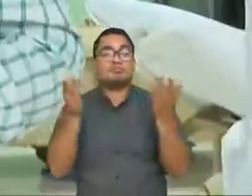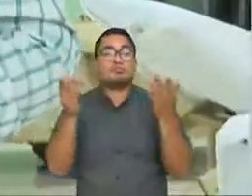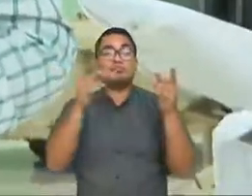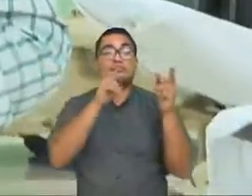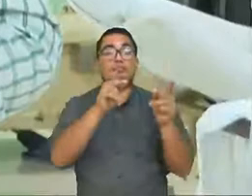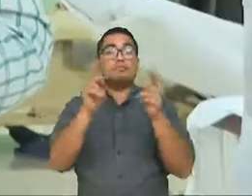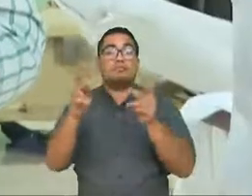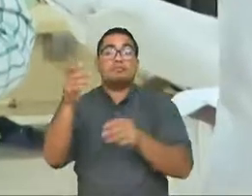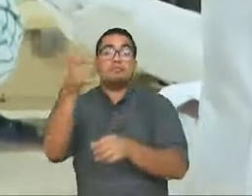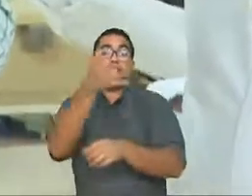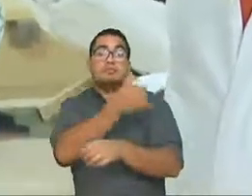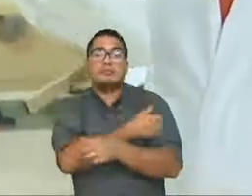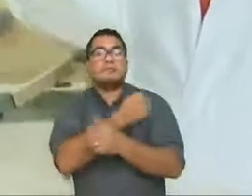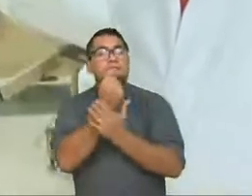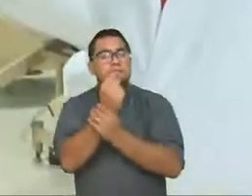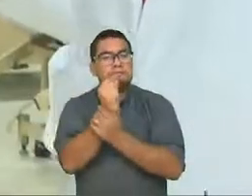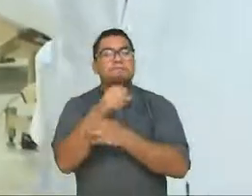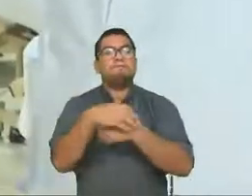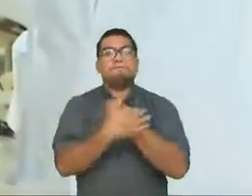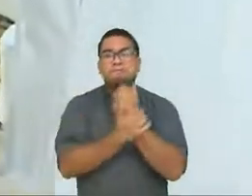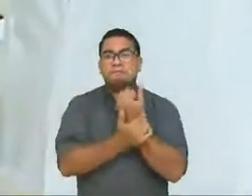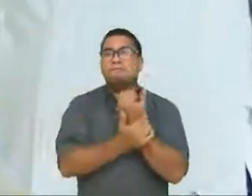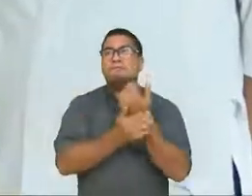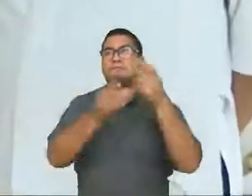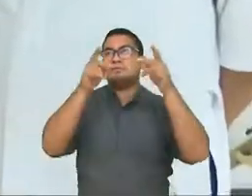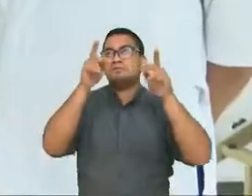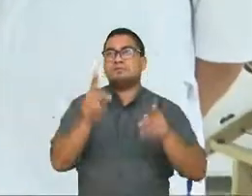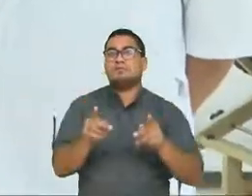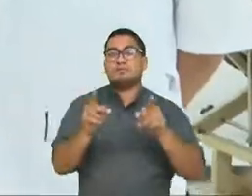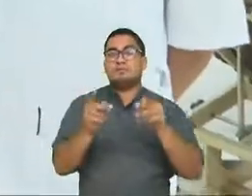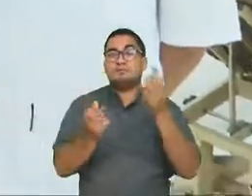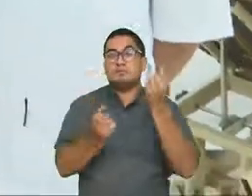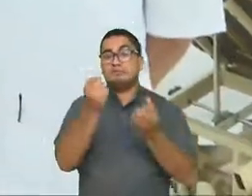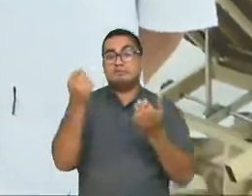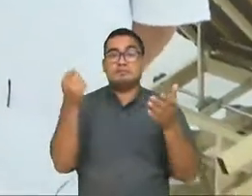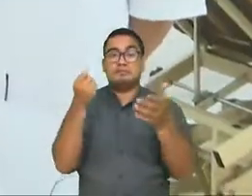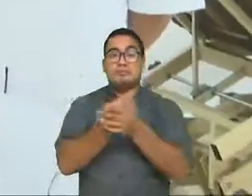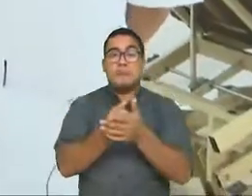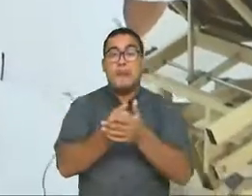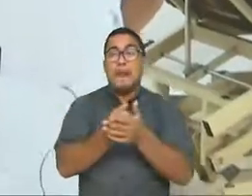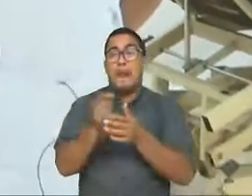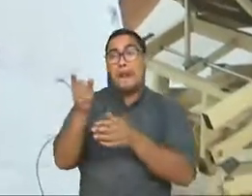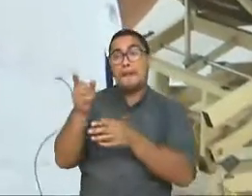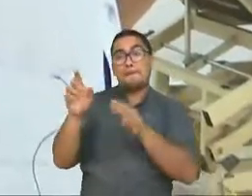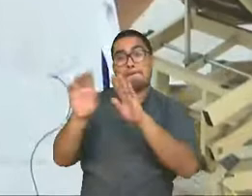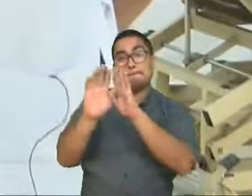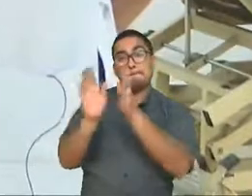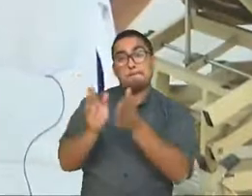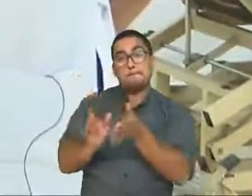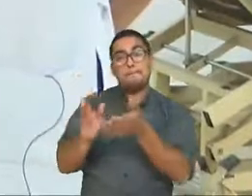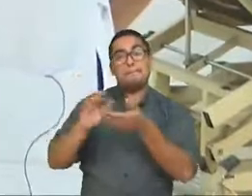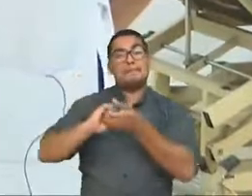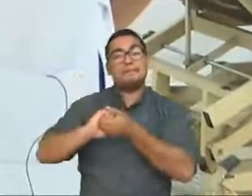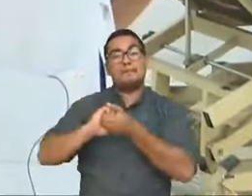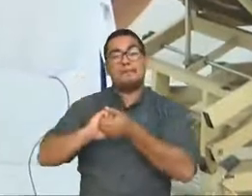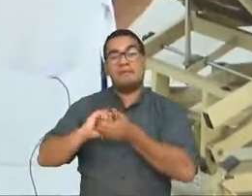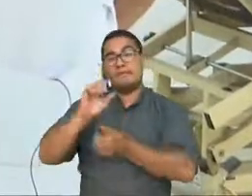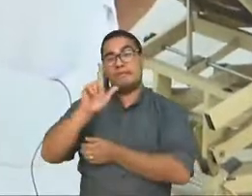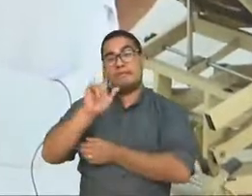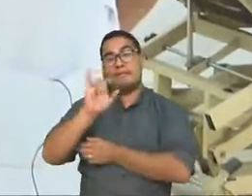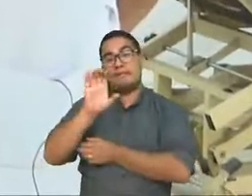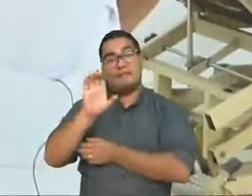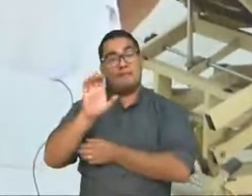hospital las personas que sufren accidentes de tránsito. Me encuentro con la compañera, con la